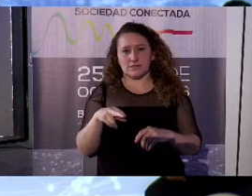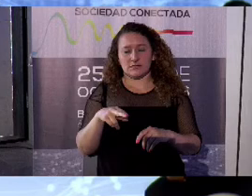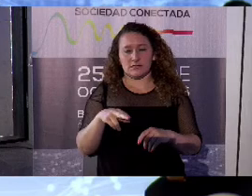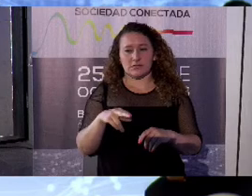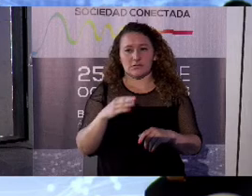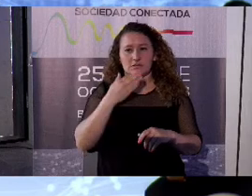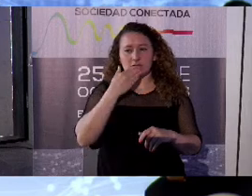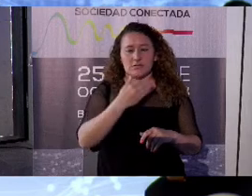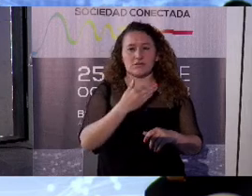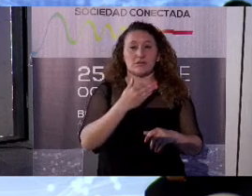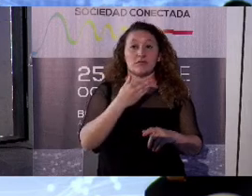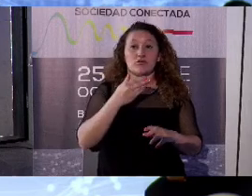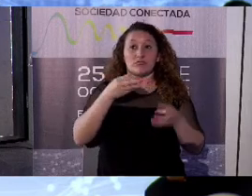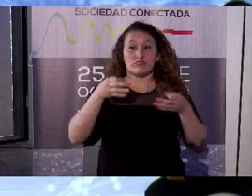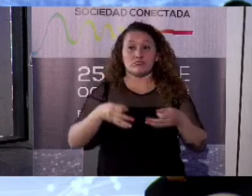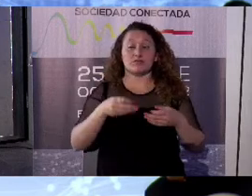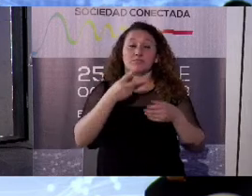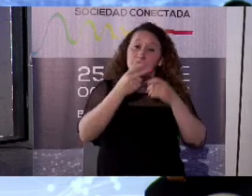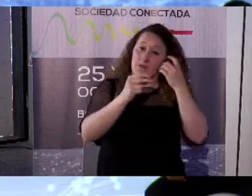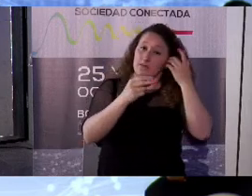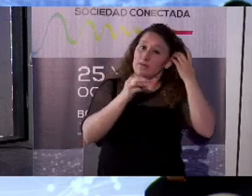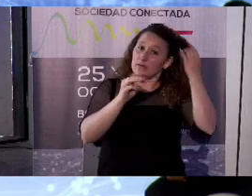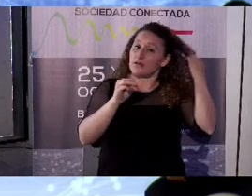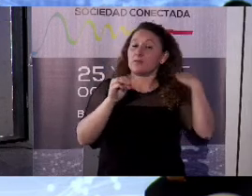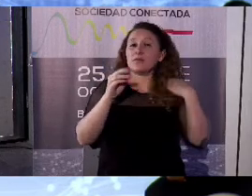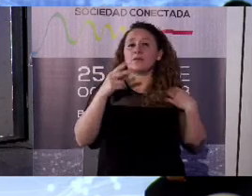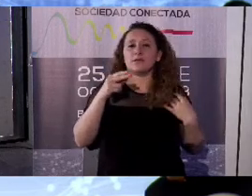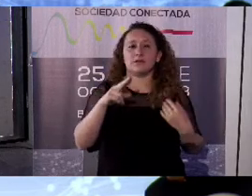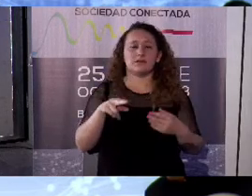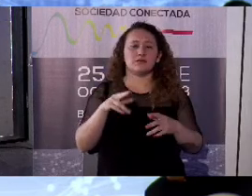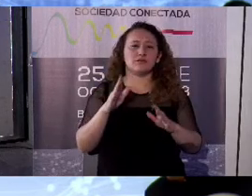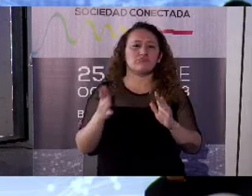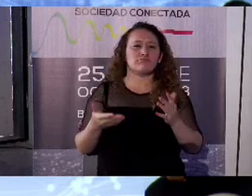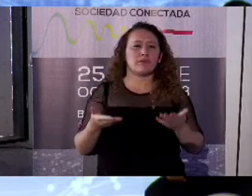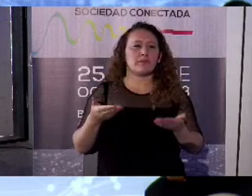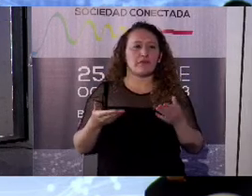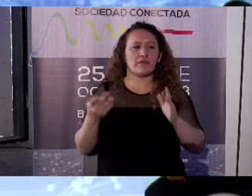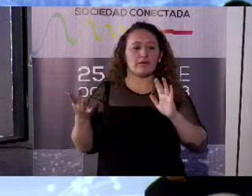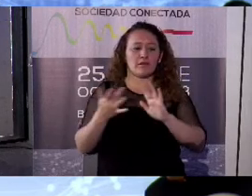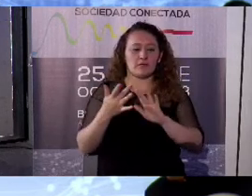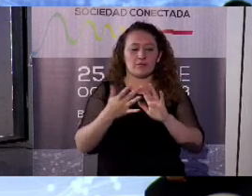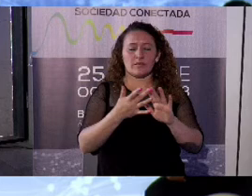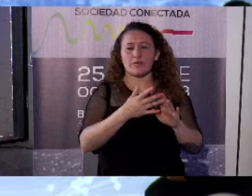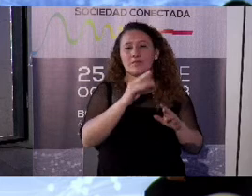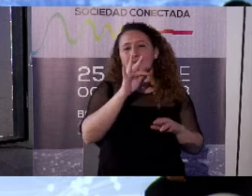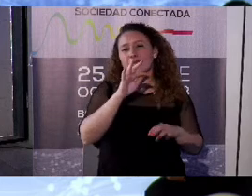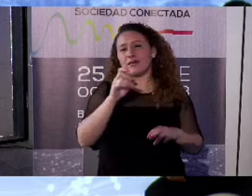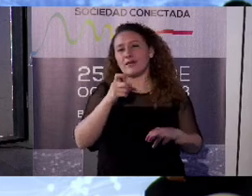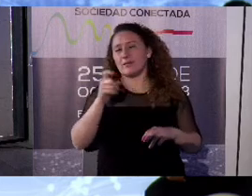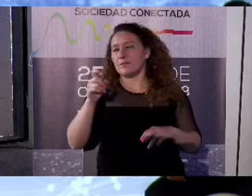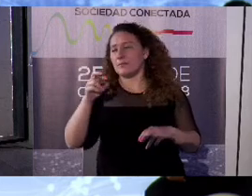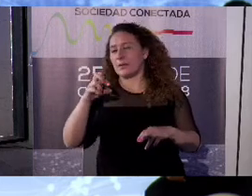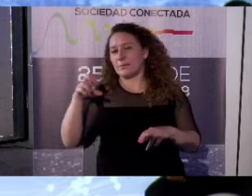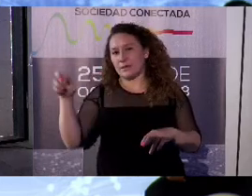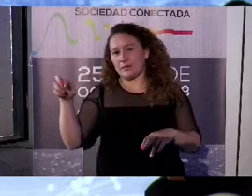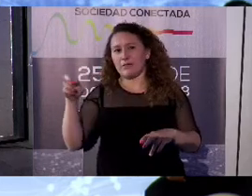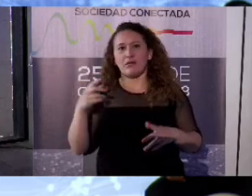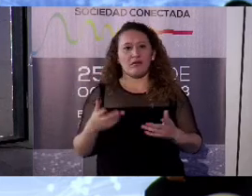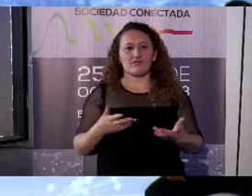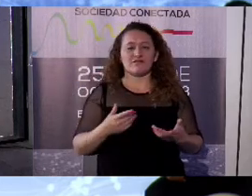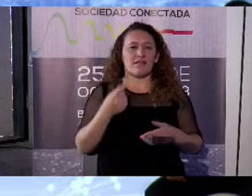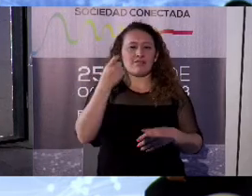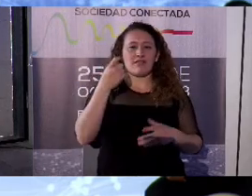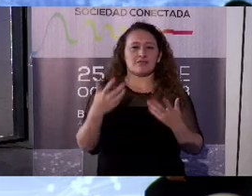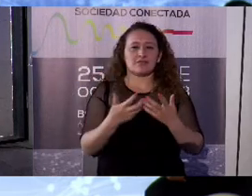atribuimos 20 mhz 10 y 10 lo que pasa es que de acuerdo al estándar del 3gpp no hay ecosistema todavía preparado para eso